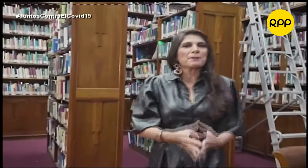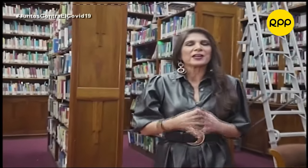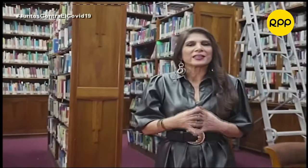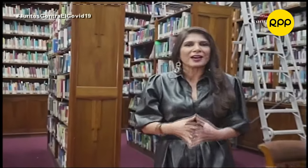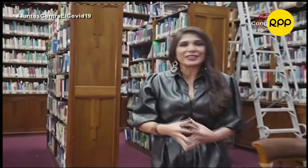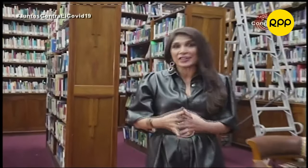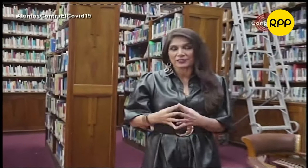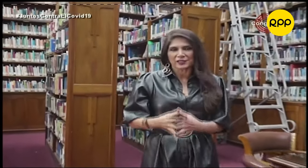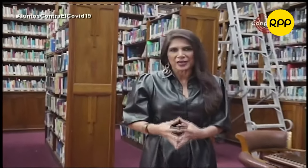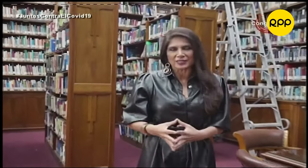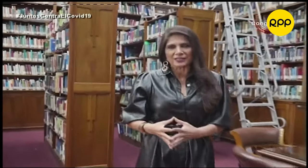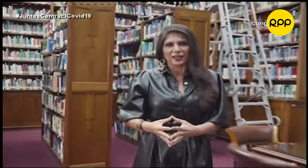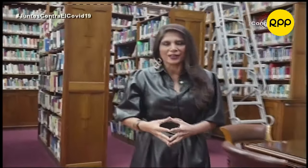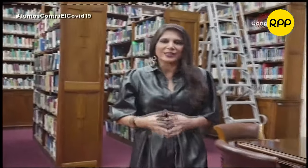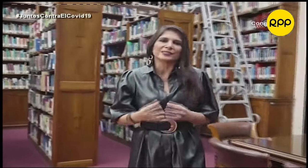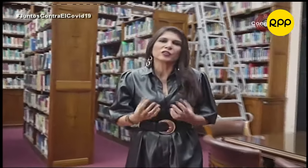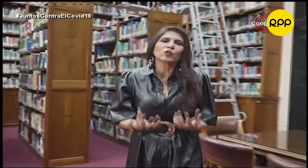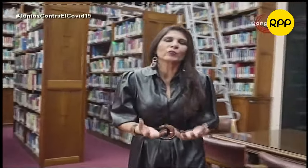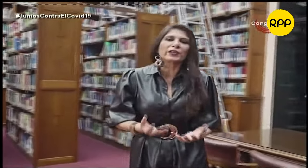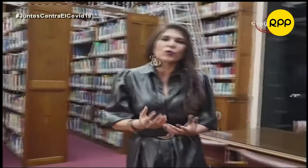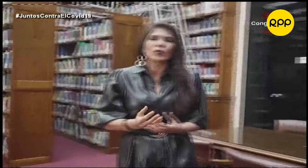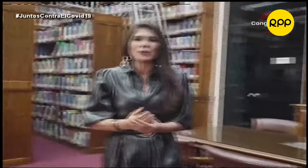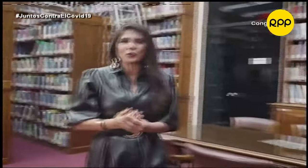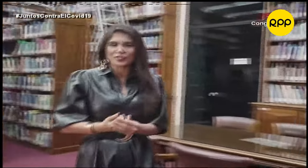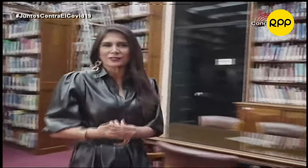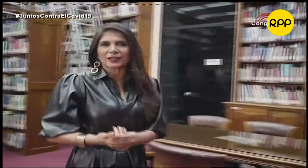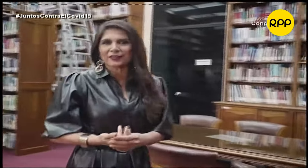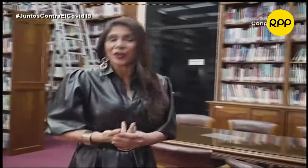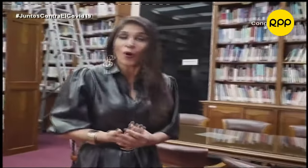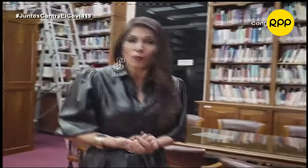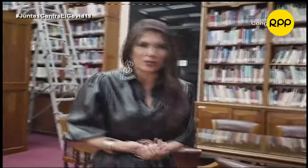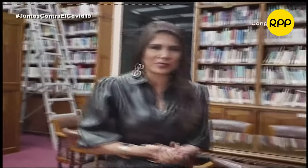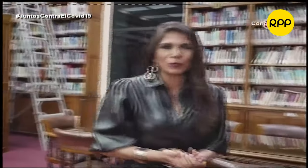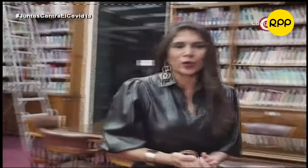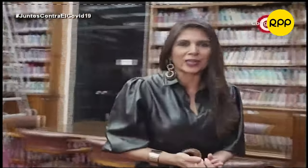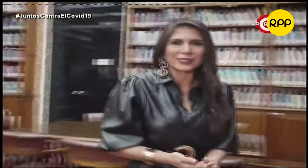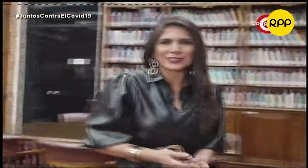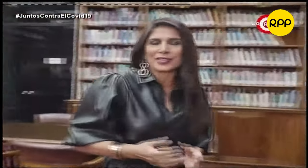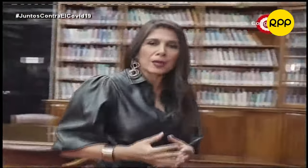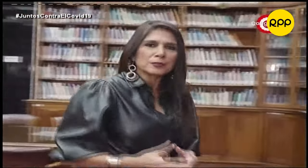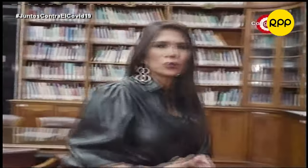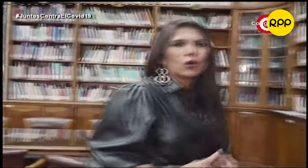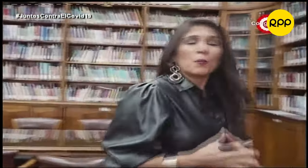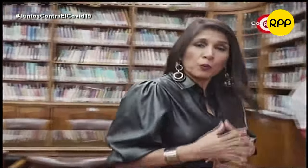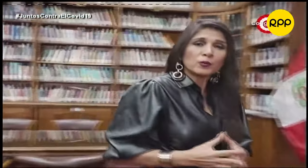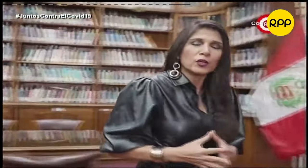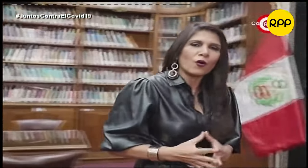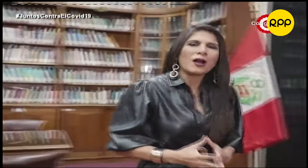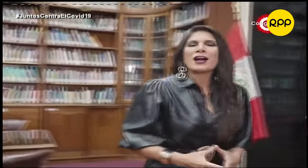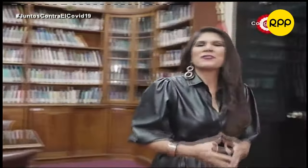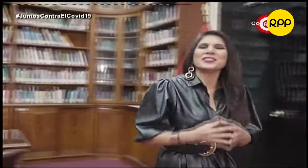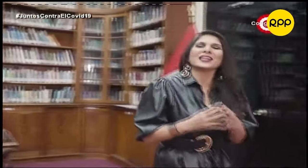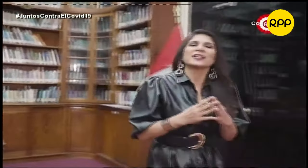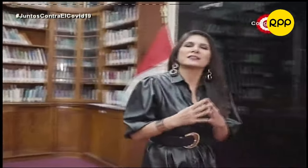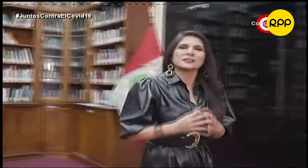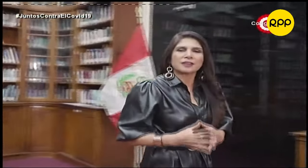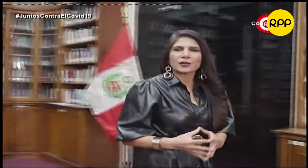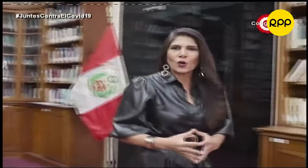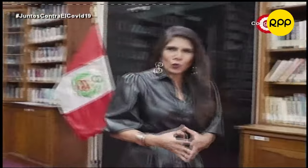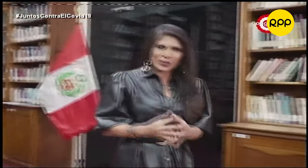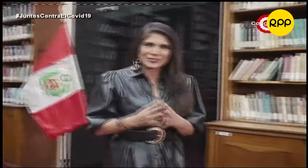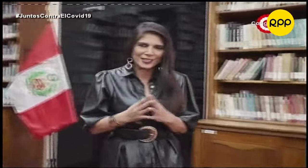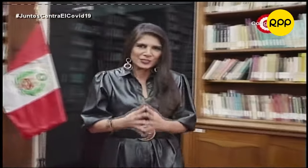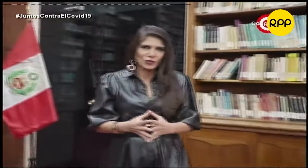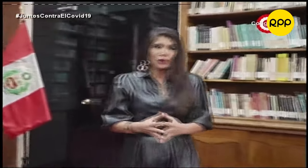Ley de Paridad y Alternancia. Esta norma regula el porcentaje de hombres y mujeres en el ámbito público a fin de